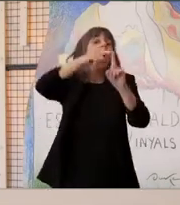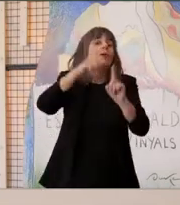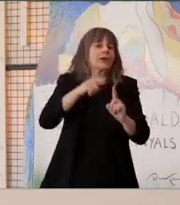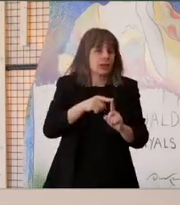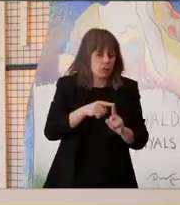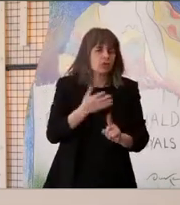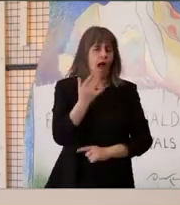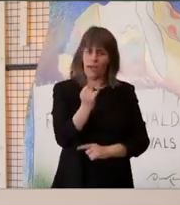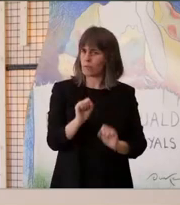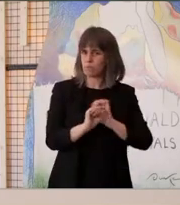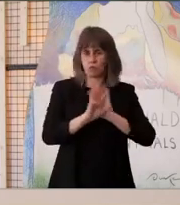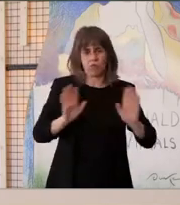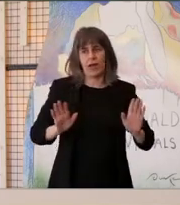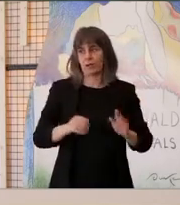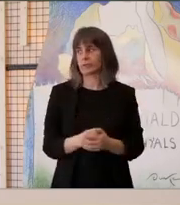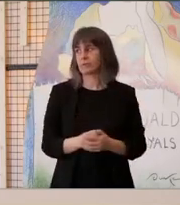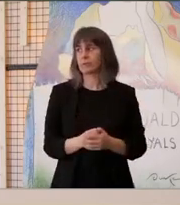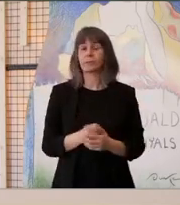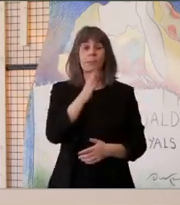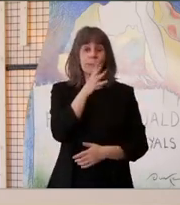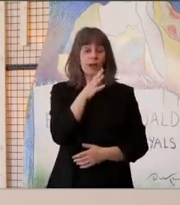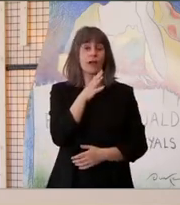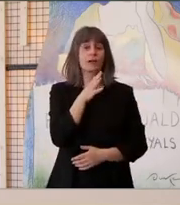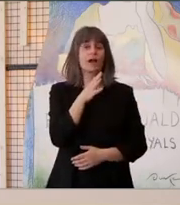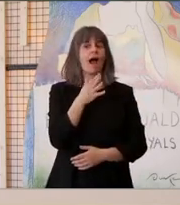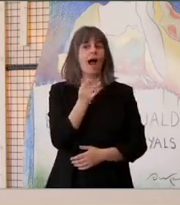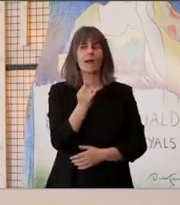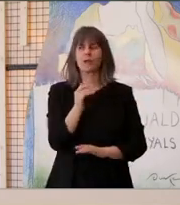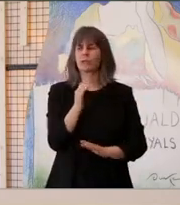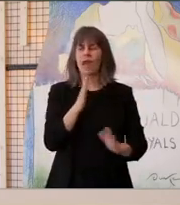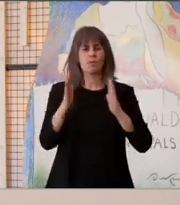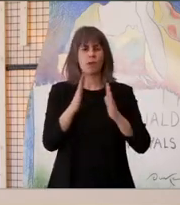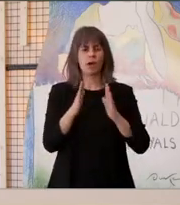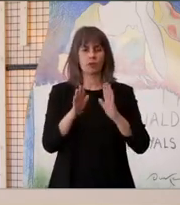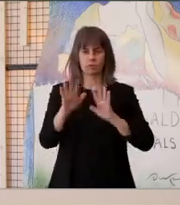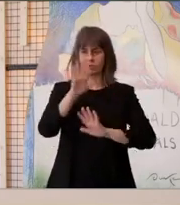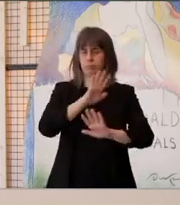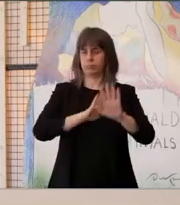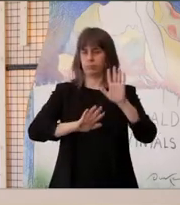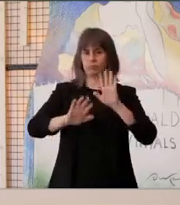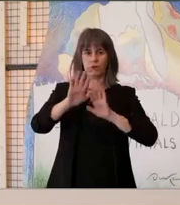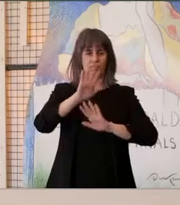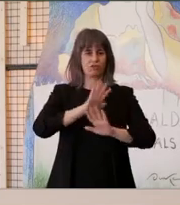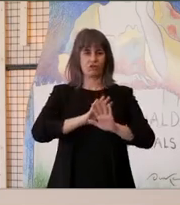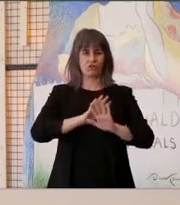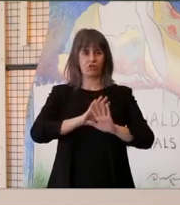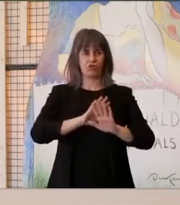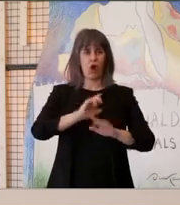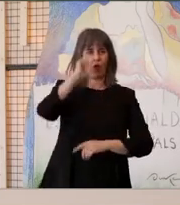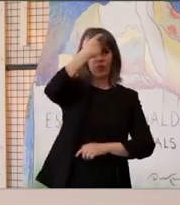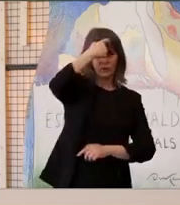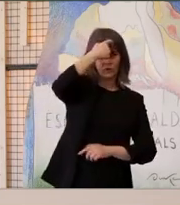claros no Y en este momento Es cierto que hay un enorme confusión sobre lo que es feminismo